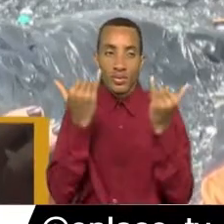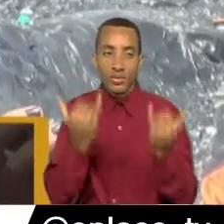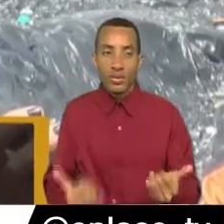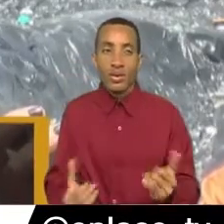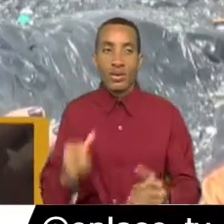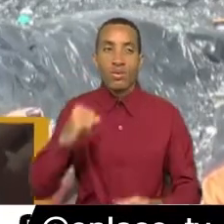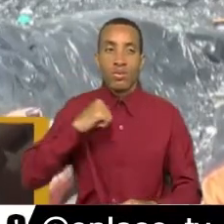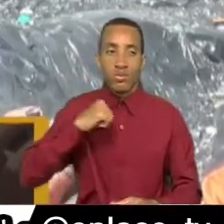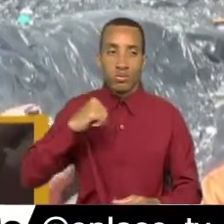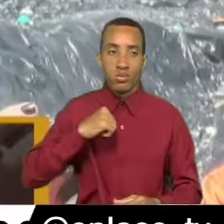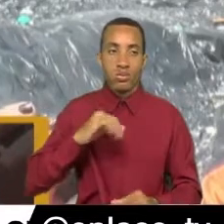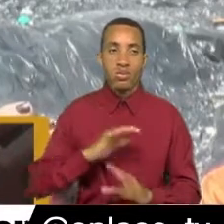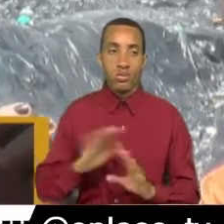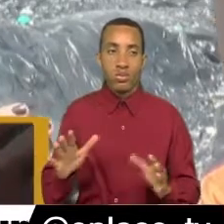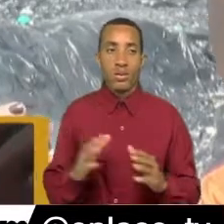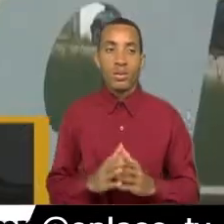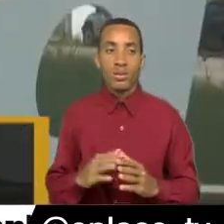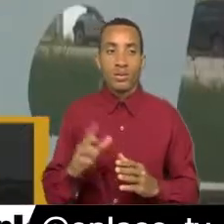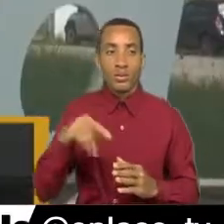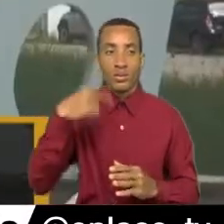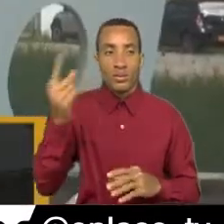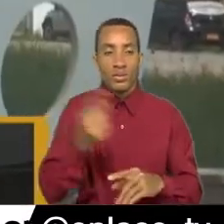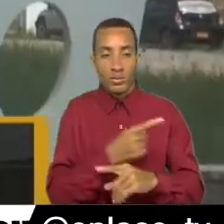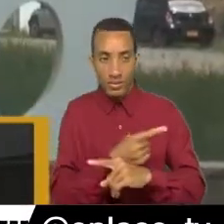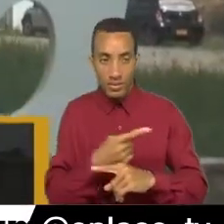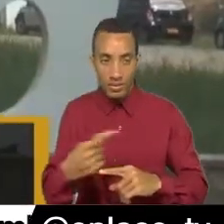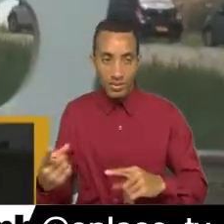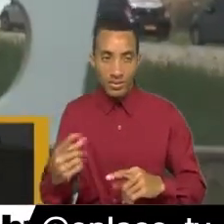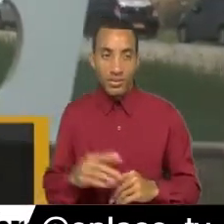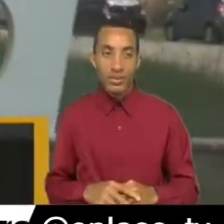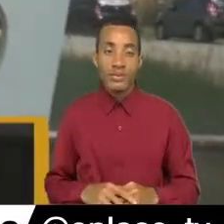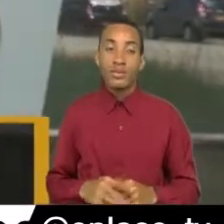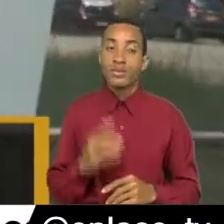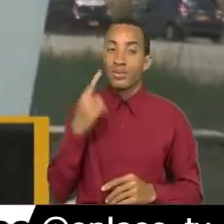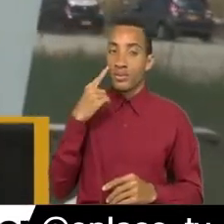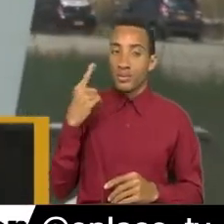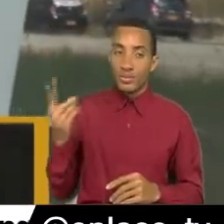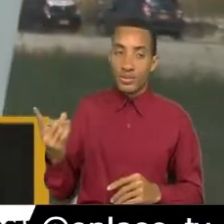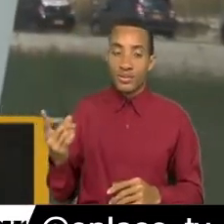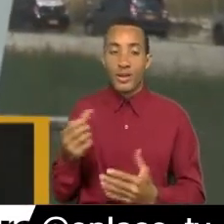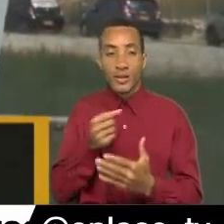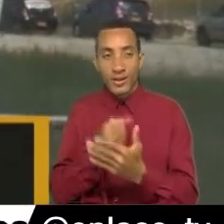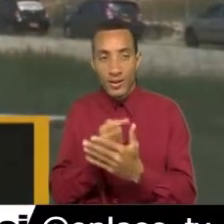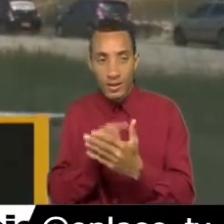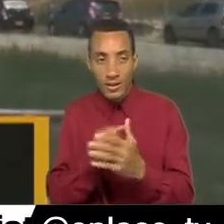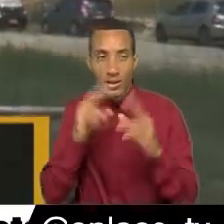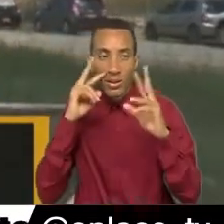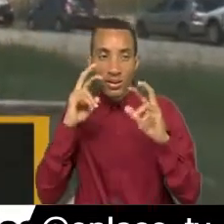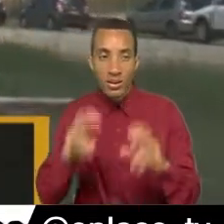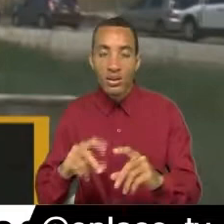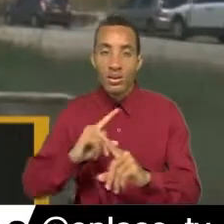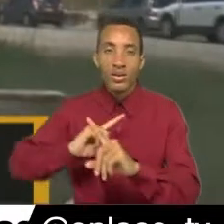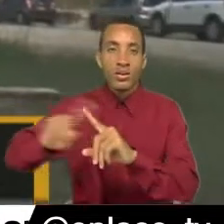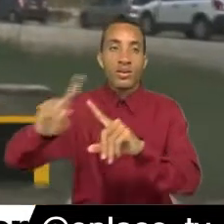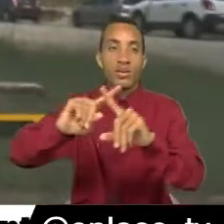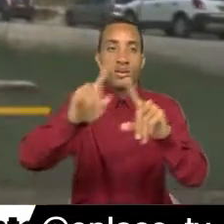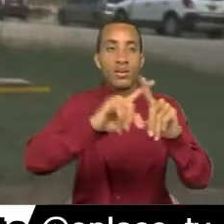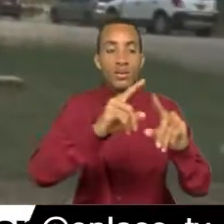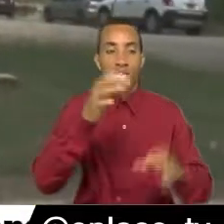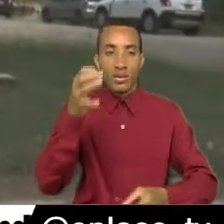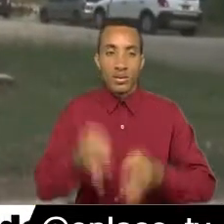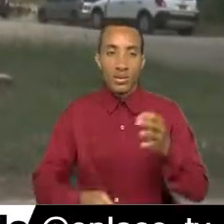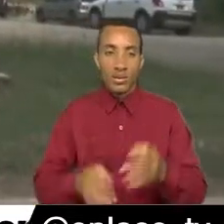y va a entrar en funcionamiento la próxima semana. Esta inspección fue motivada por las investigaciones que se adelantan en distintos despachos judiciales, incluso la propia